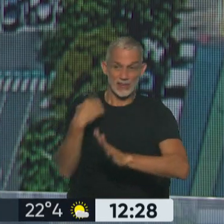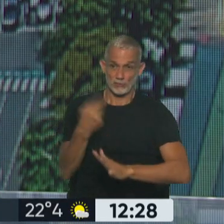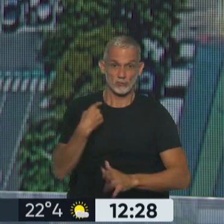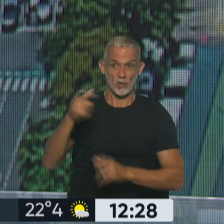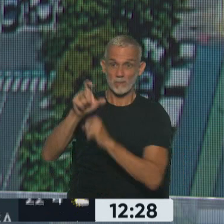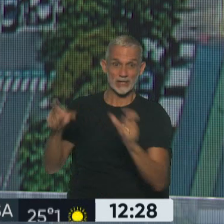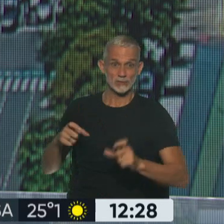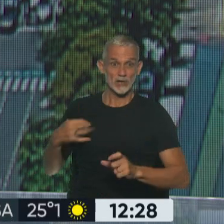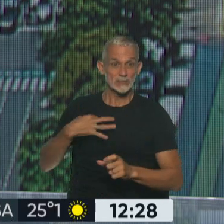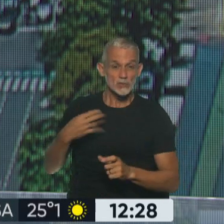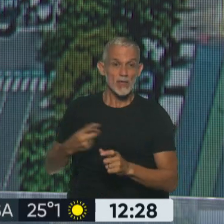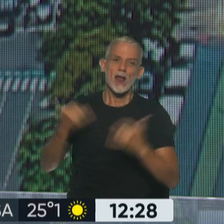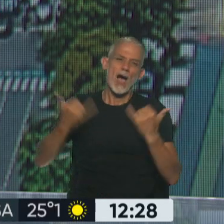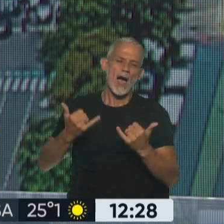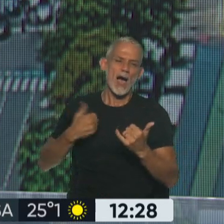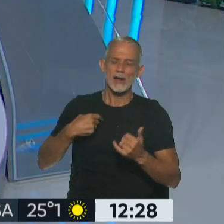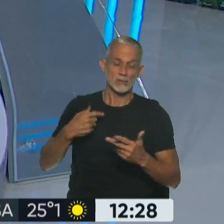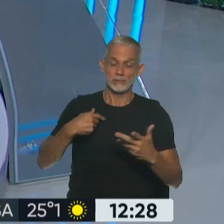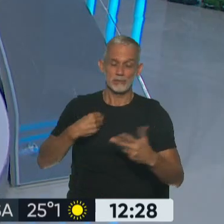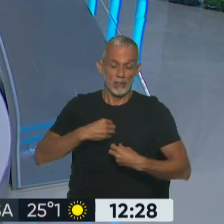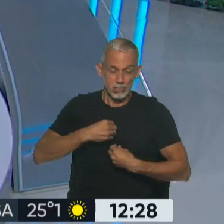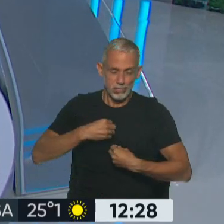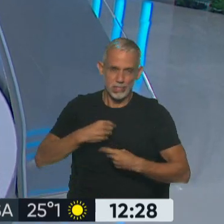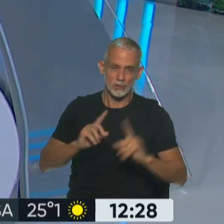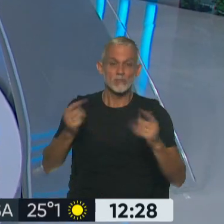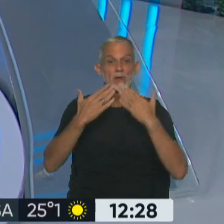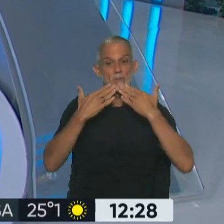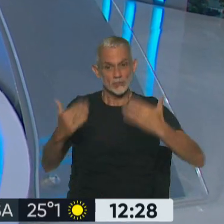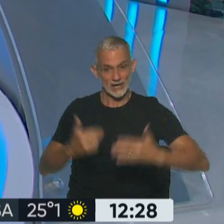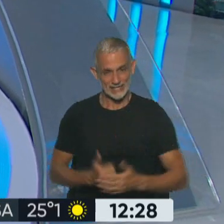ciudadanos tener los menores niveles de zozobra posibles. Facundo, gracias por haber venido.